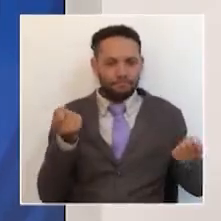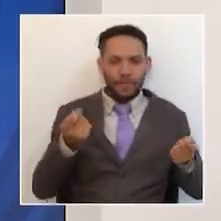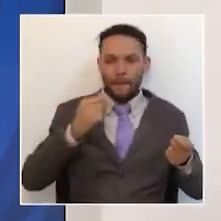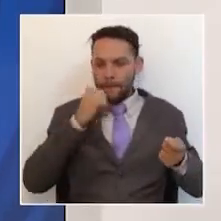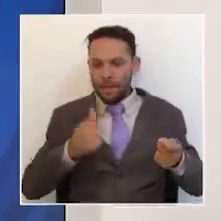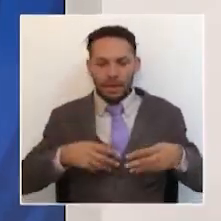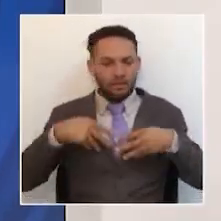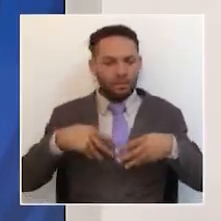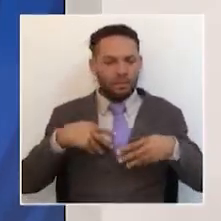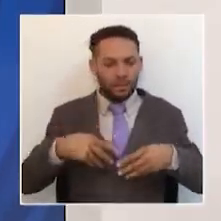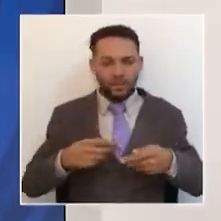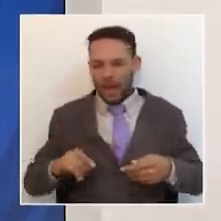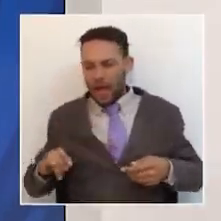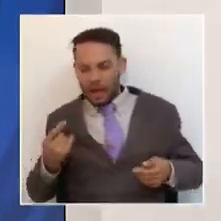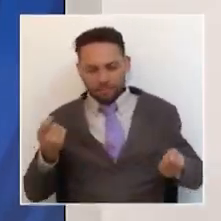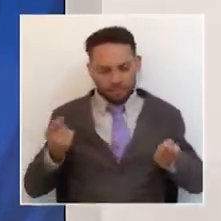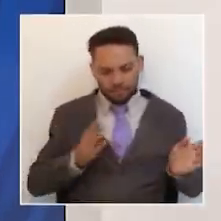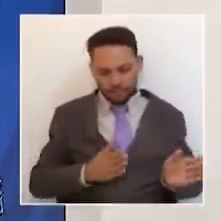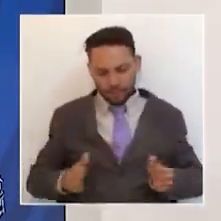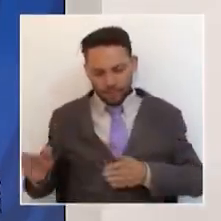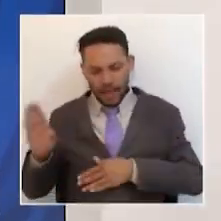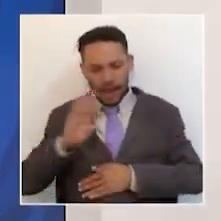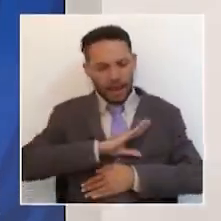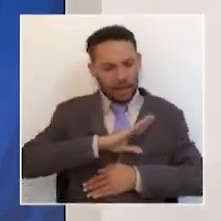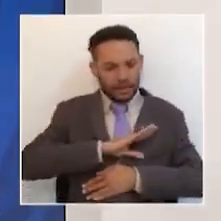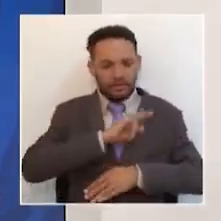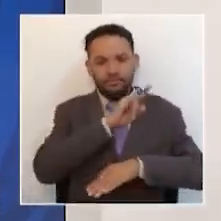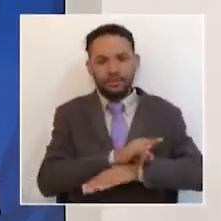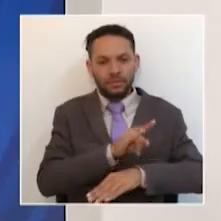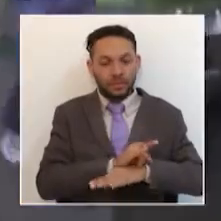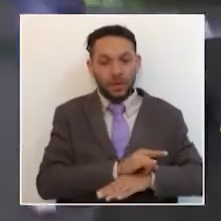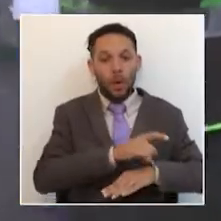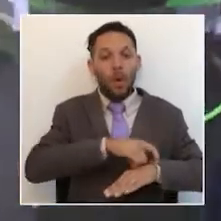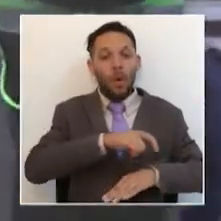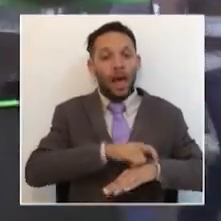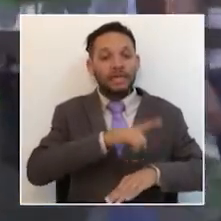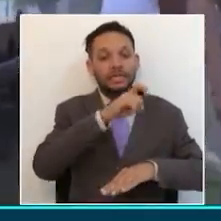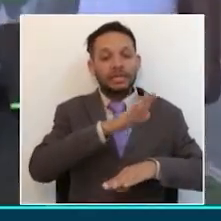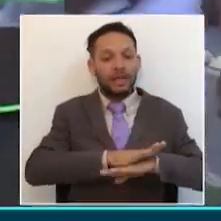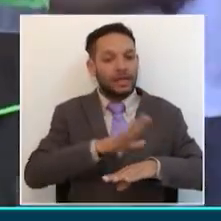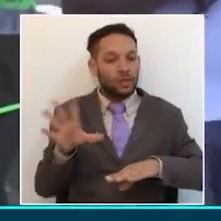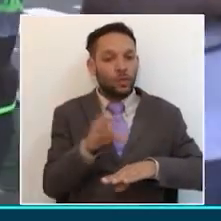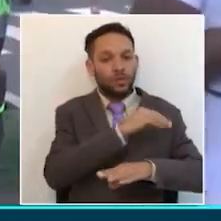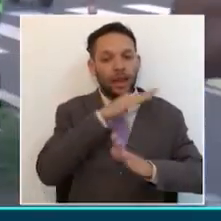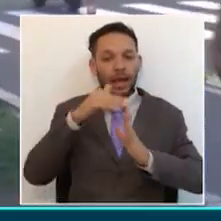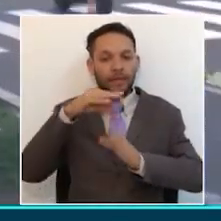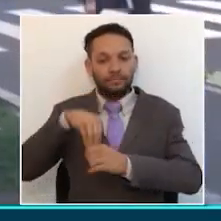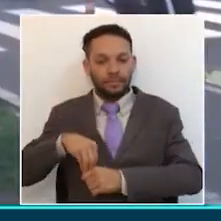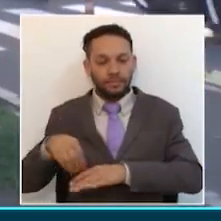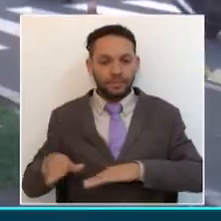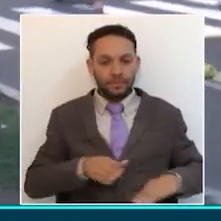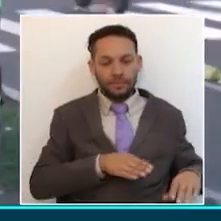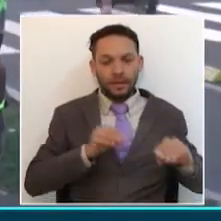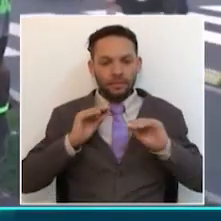de noviembre. Y en caso de desórdenes, la alcaldía aplicaría el toque de queda. Desde hoy las autoridades en Armenia empiezan a aplicar